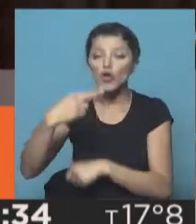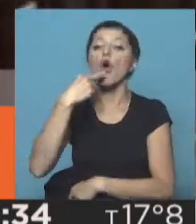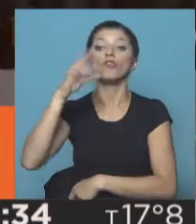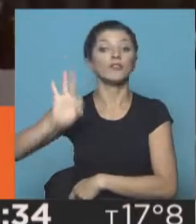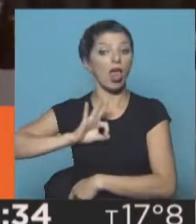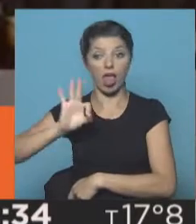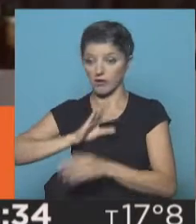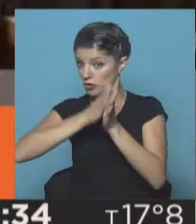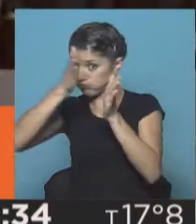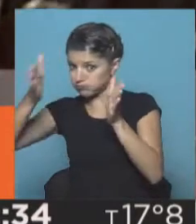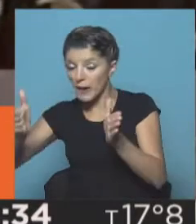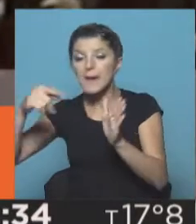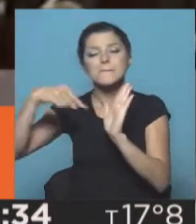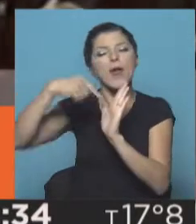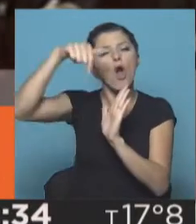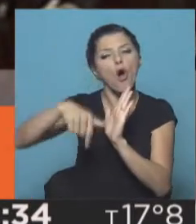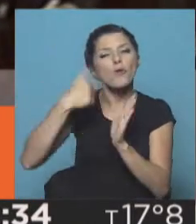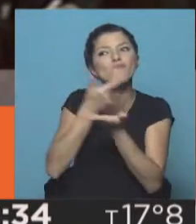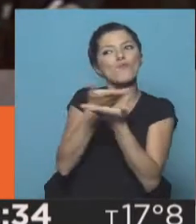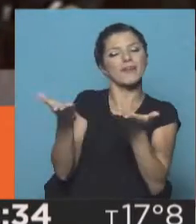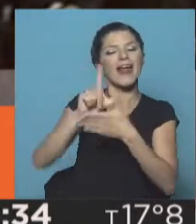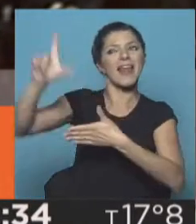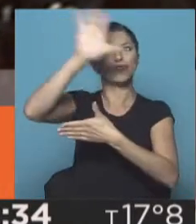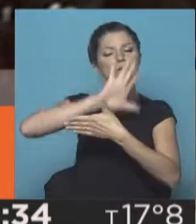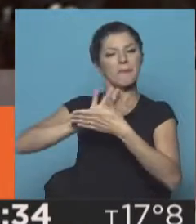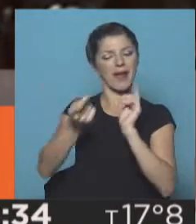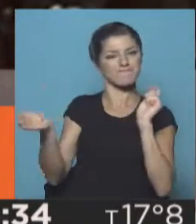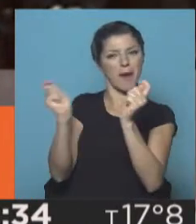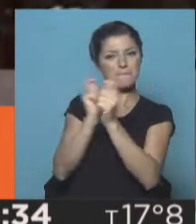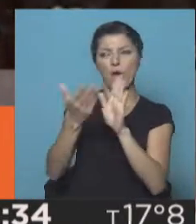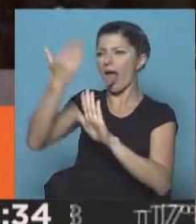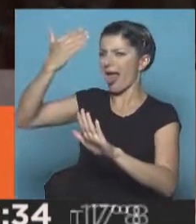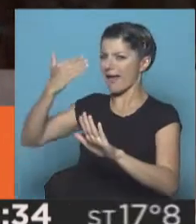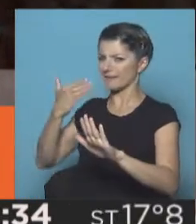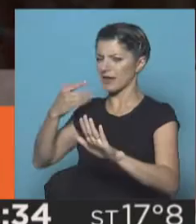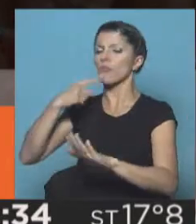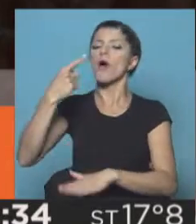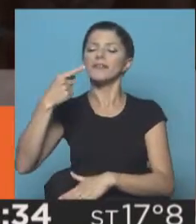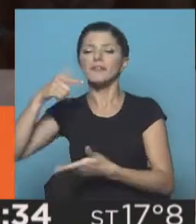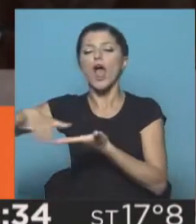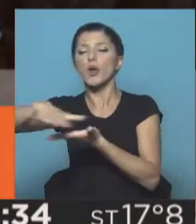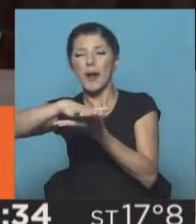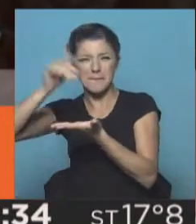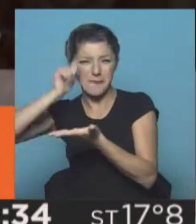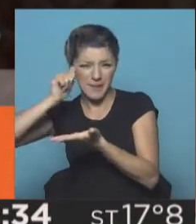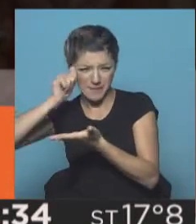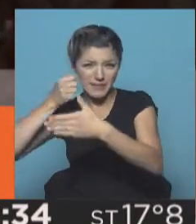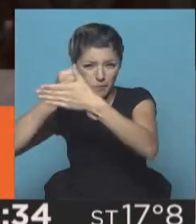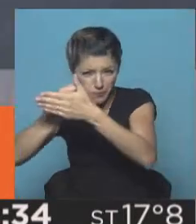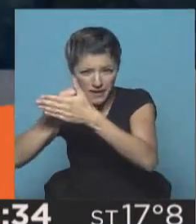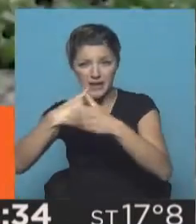la fotografía que muestra la región tiene diferencias importantes con aquella otra, que mostraba a la ciudad balnearia argentina como